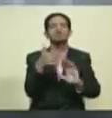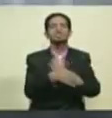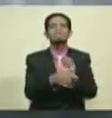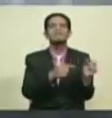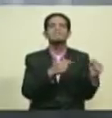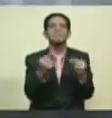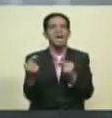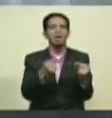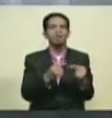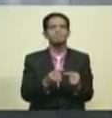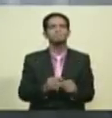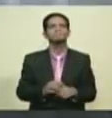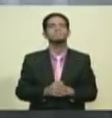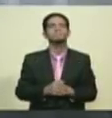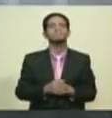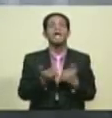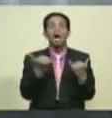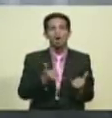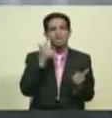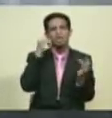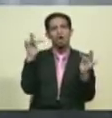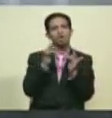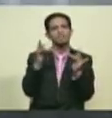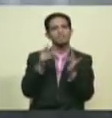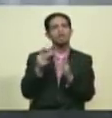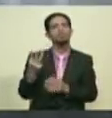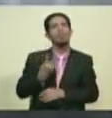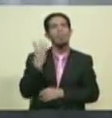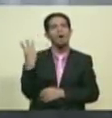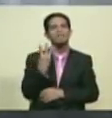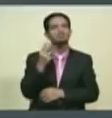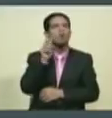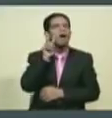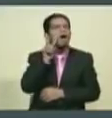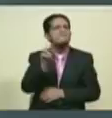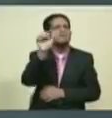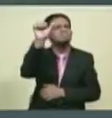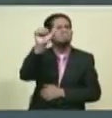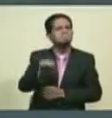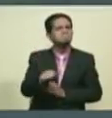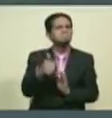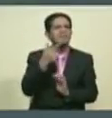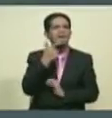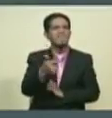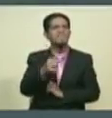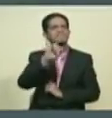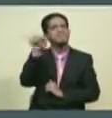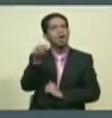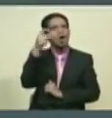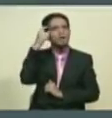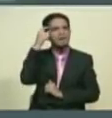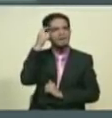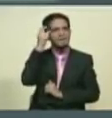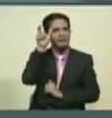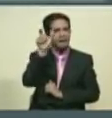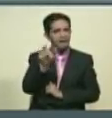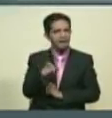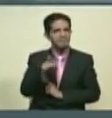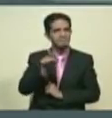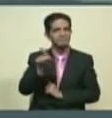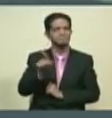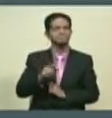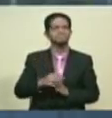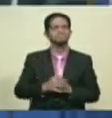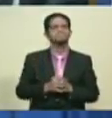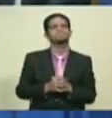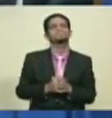esta hora nos vamos a Washington. Vamos a escuchar, por supuesto, todo lo que se genera. El canciller de la República Bolivariana de Venezuela, Jorge Arriaza. Les